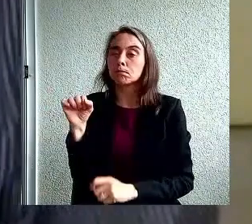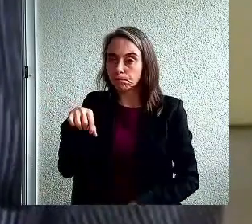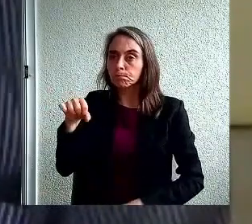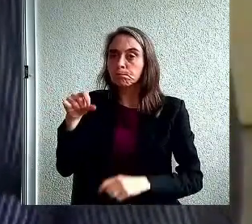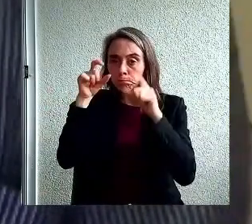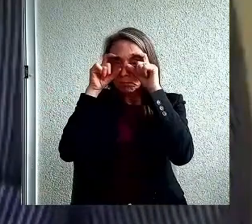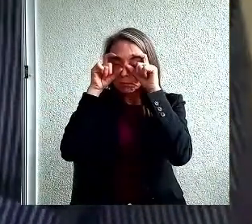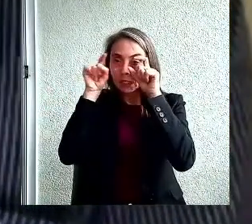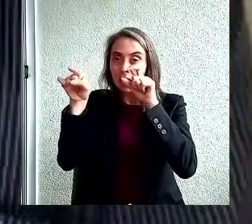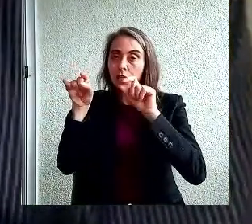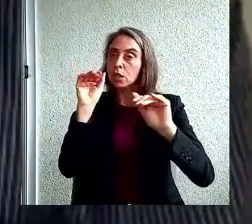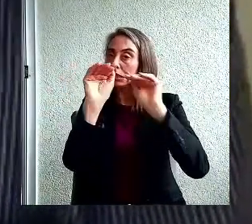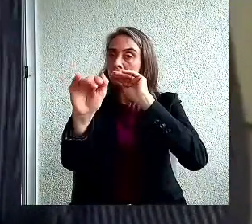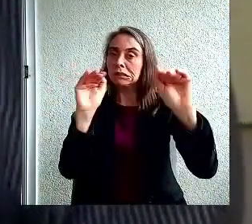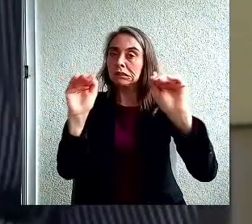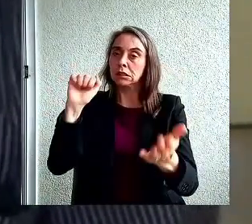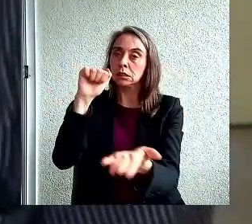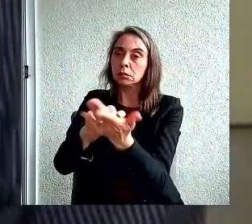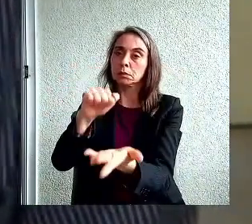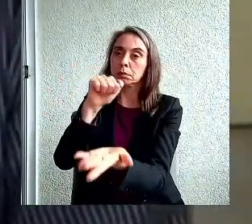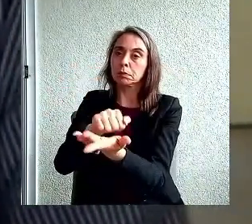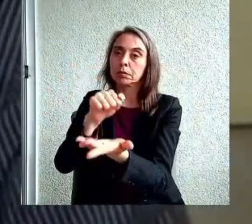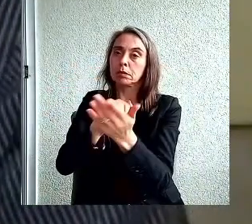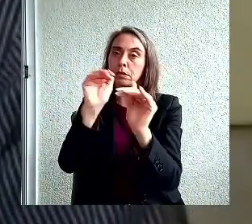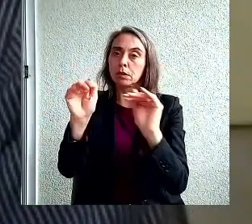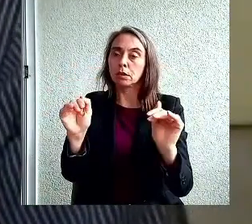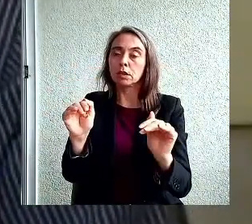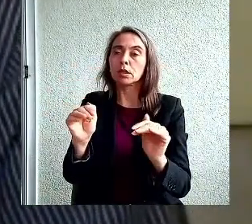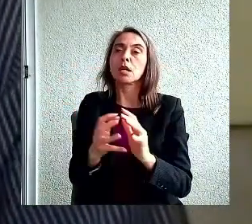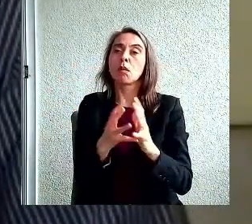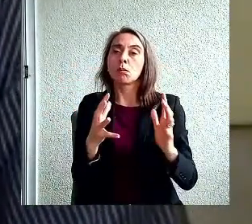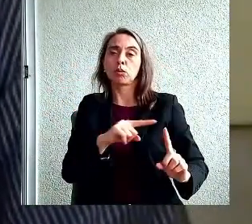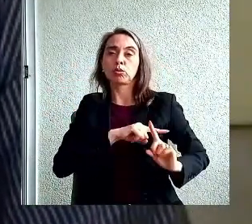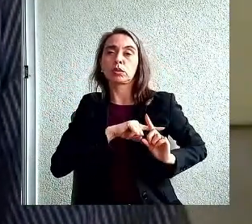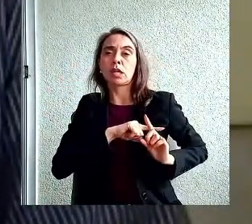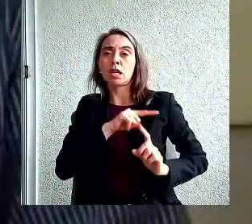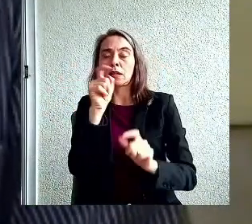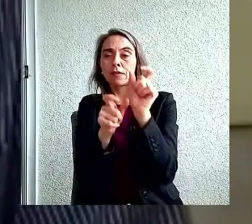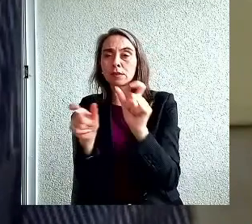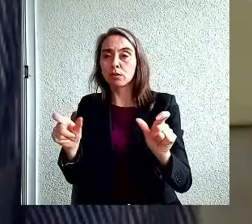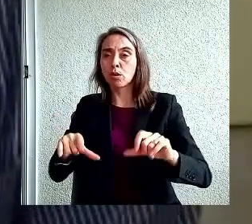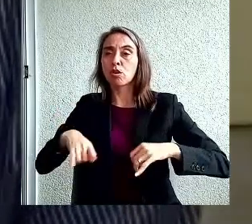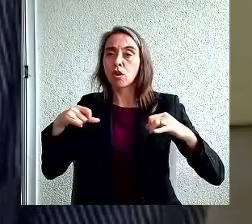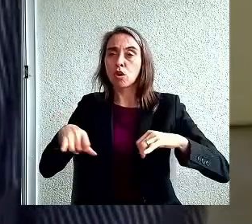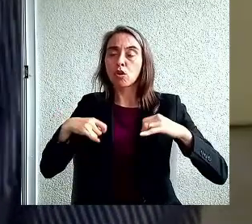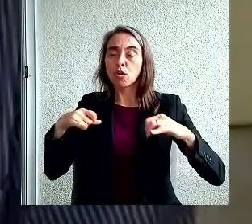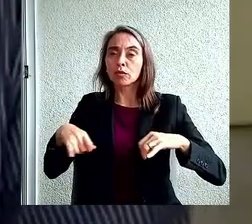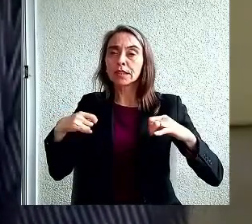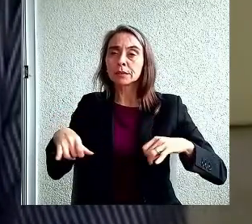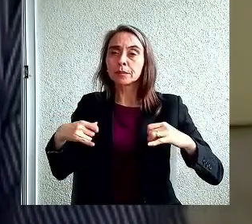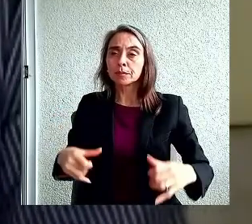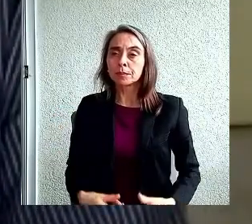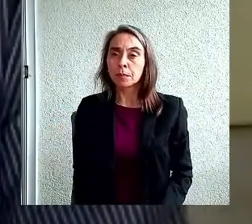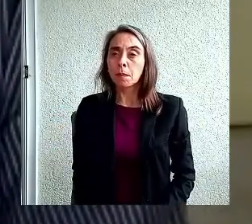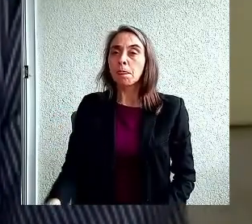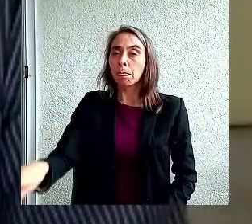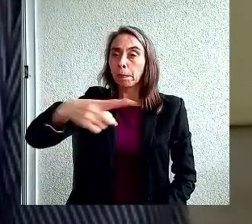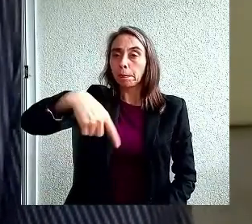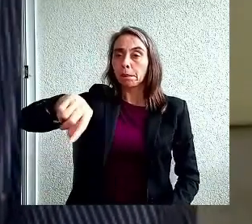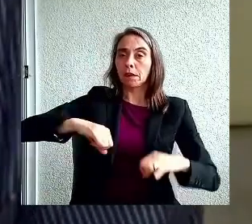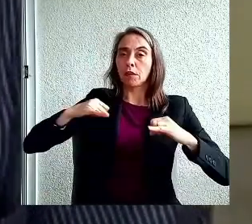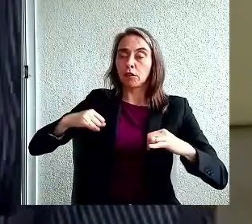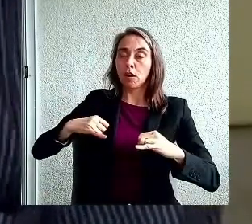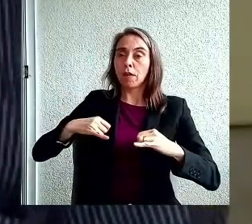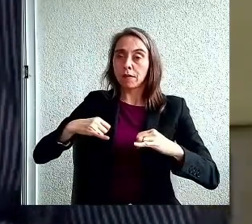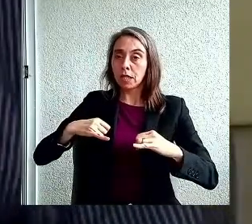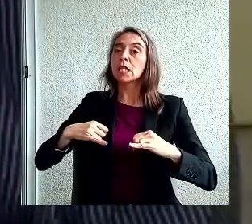decir, ellos son los que llevan la voz cantante y están tratando de hacer muchas cosas. O sea, yo lo veo en la juventud que me